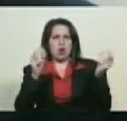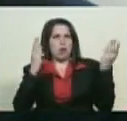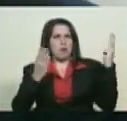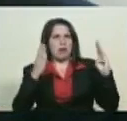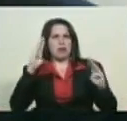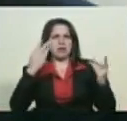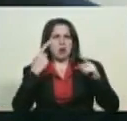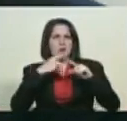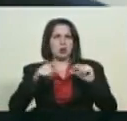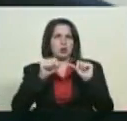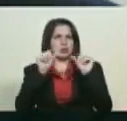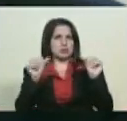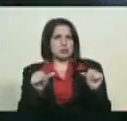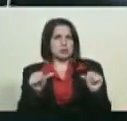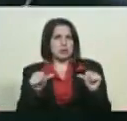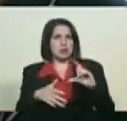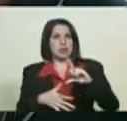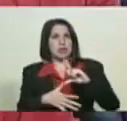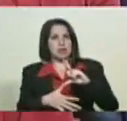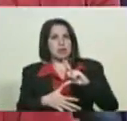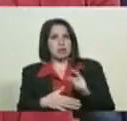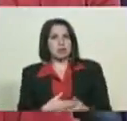otros sistemas electorales de Latinoamérica?